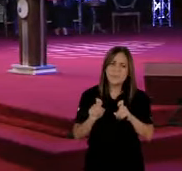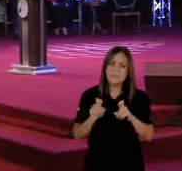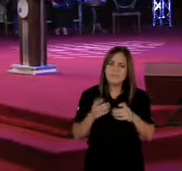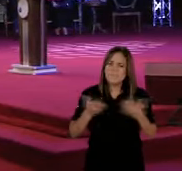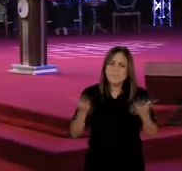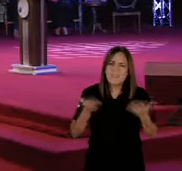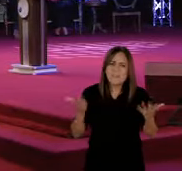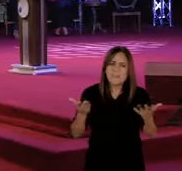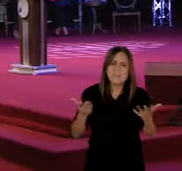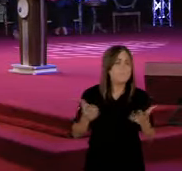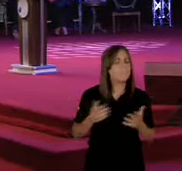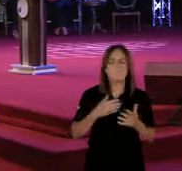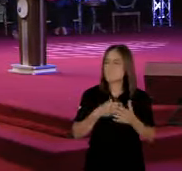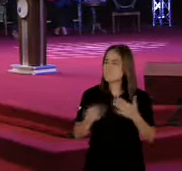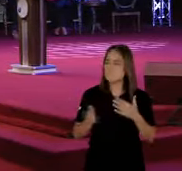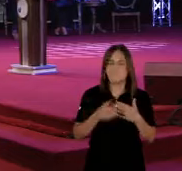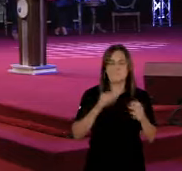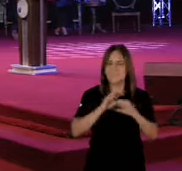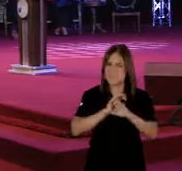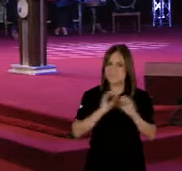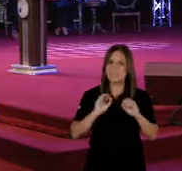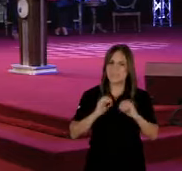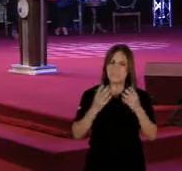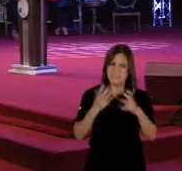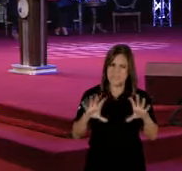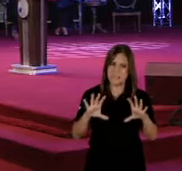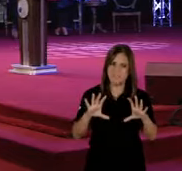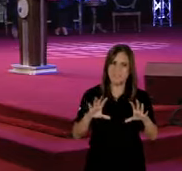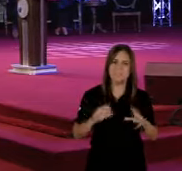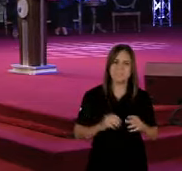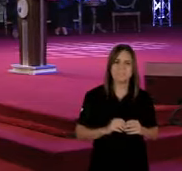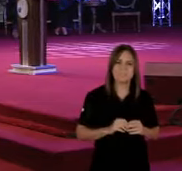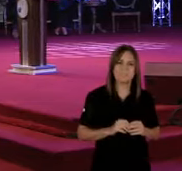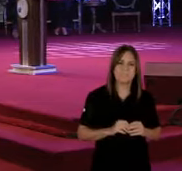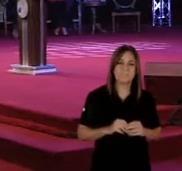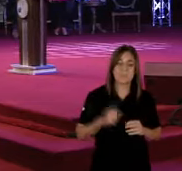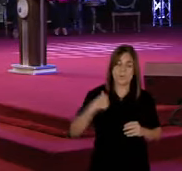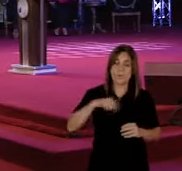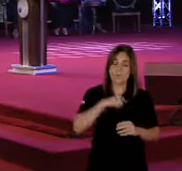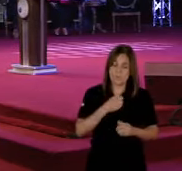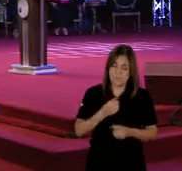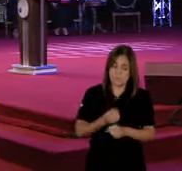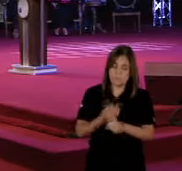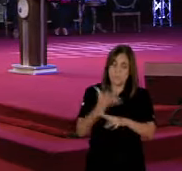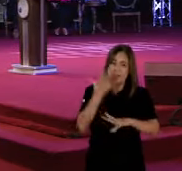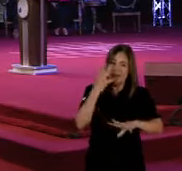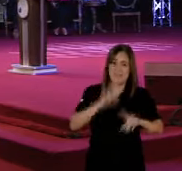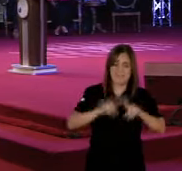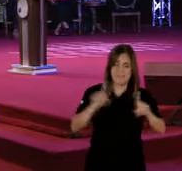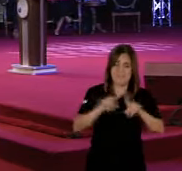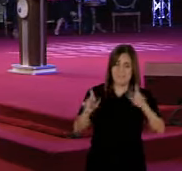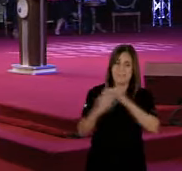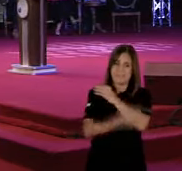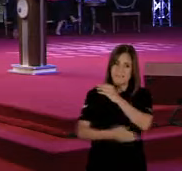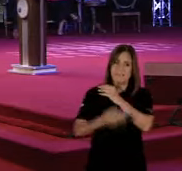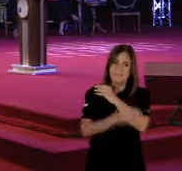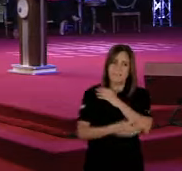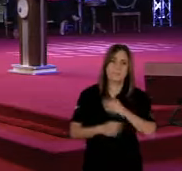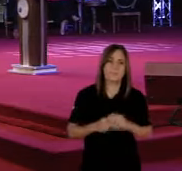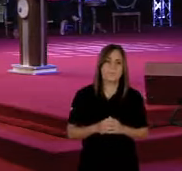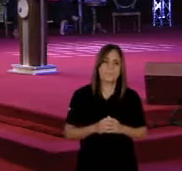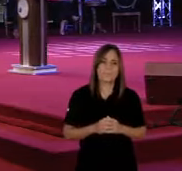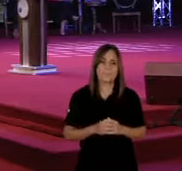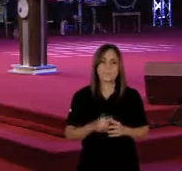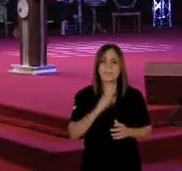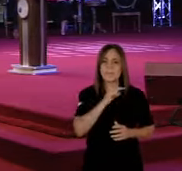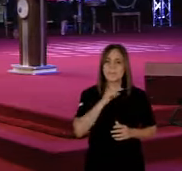lugares. Así que el Congreso de Hombres, hay algunas fotos por ahí que le suplimos al área. Muy bien,